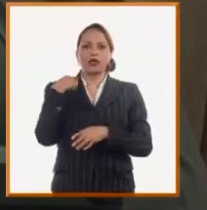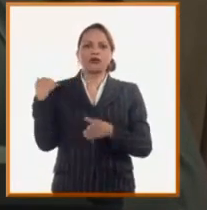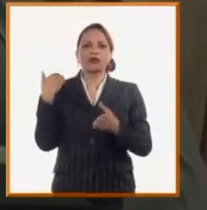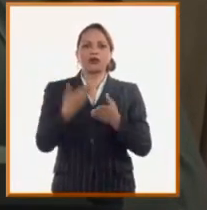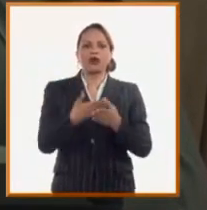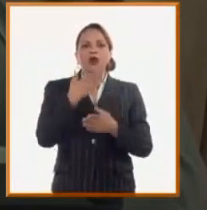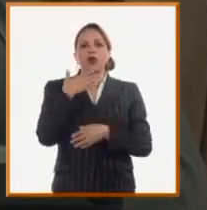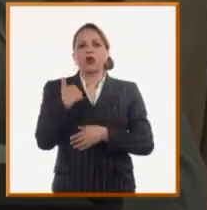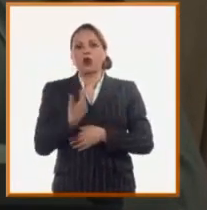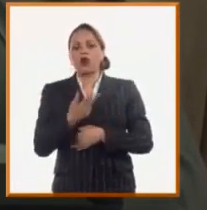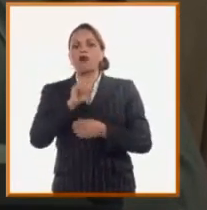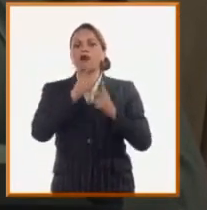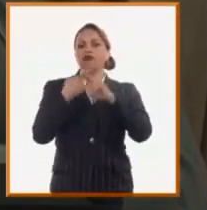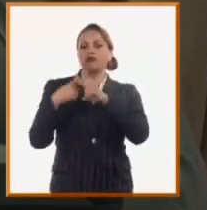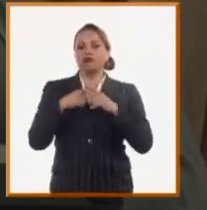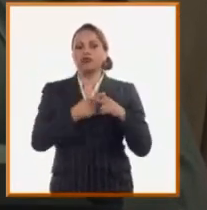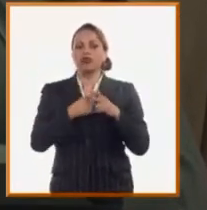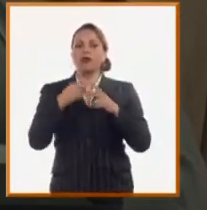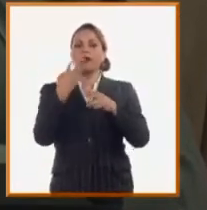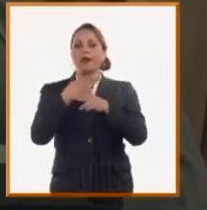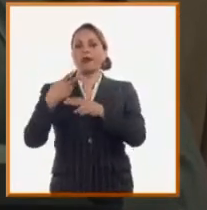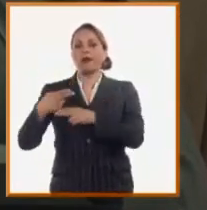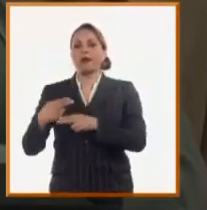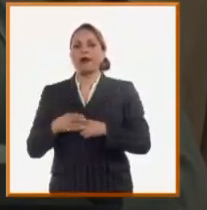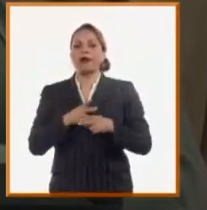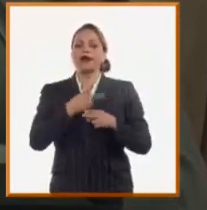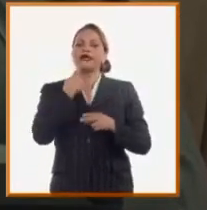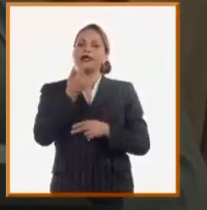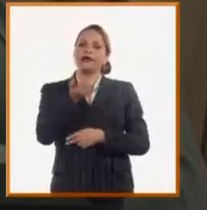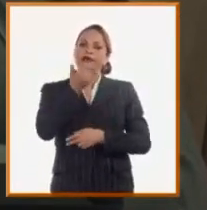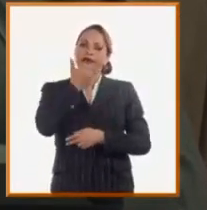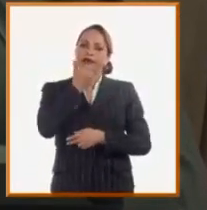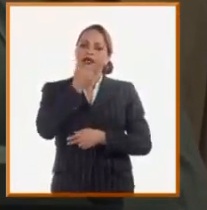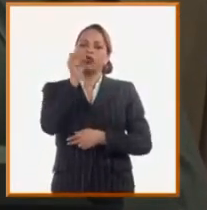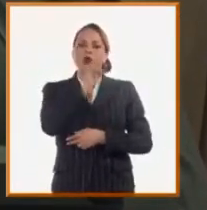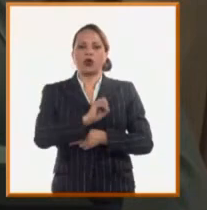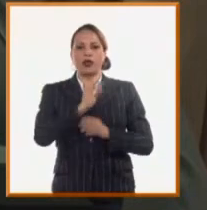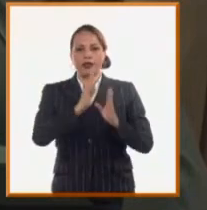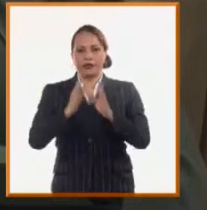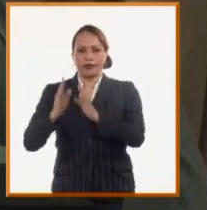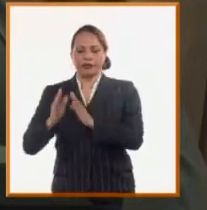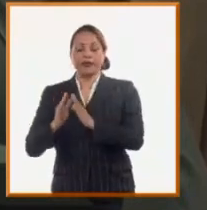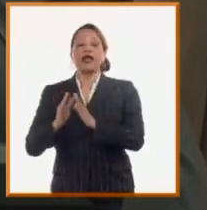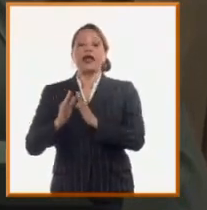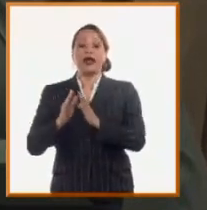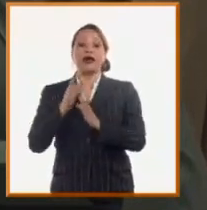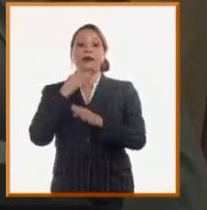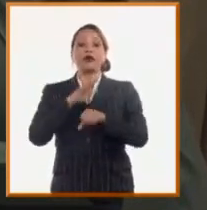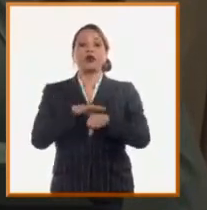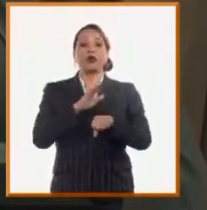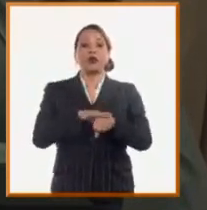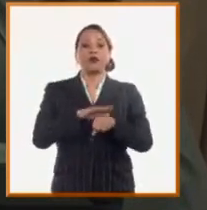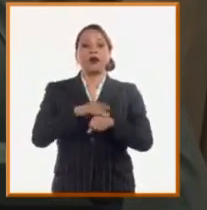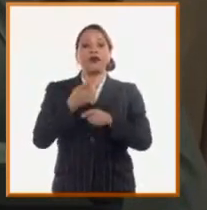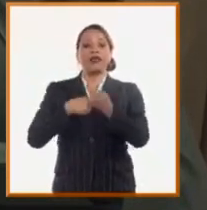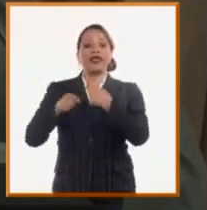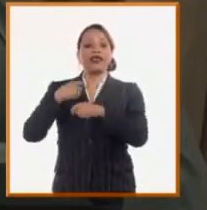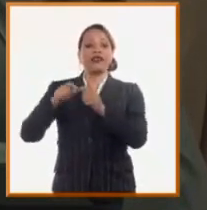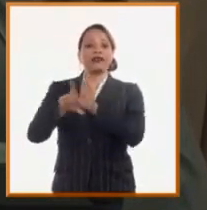cuáles desviaciones tenemos y cómo se puede rectificar y ordenar. Ahora yo también digo, los culpables de las distorsiones